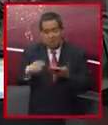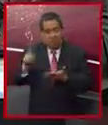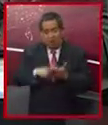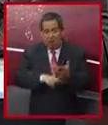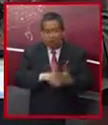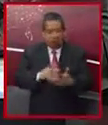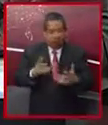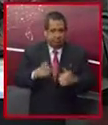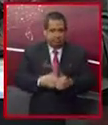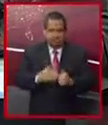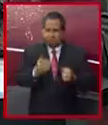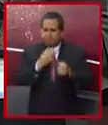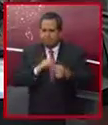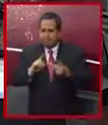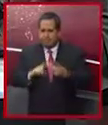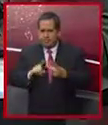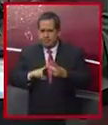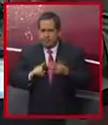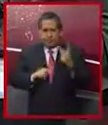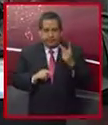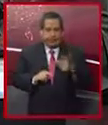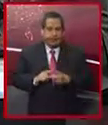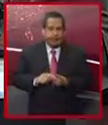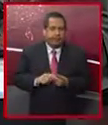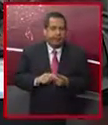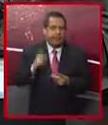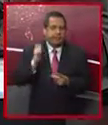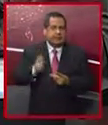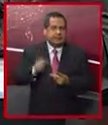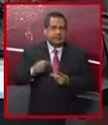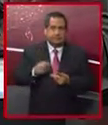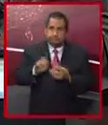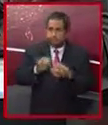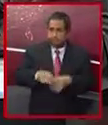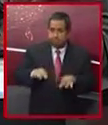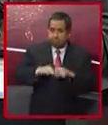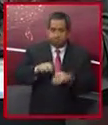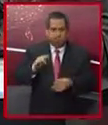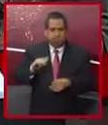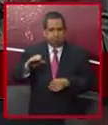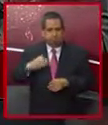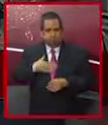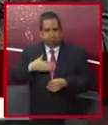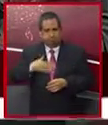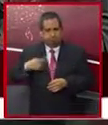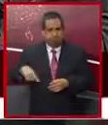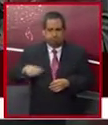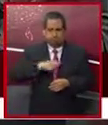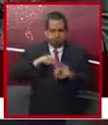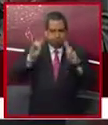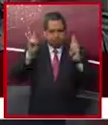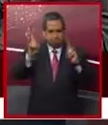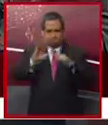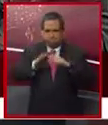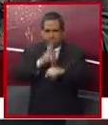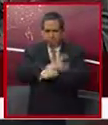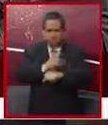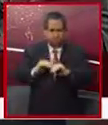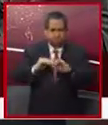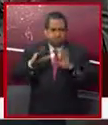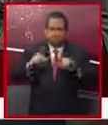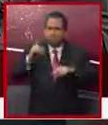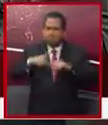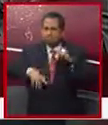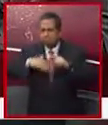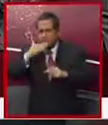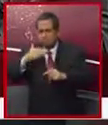hacer. El otro gran tema que ha sido parte importante del Movimiento Ciudadano es el tema de transparencia y combate a la